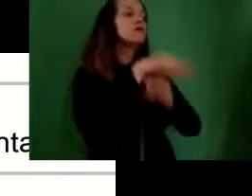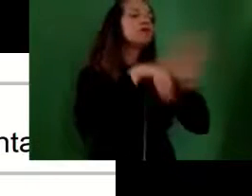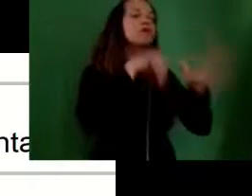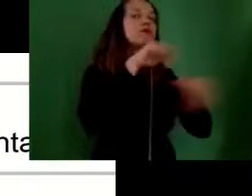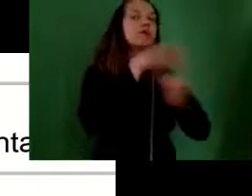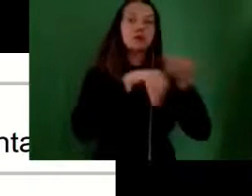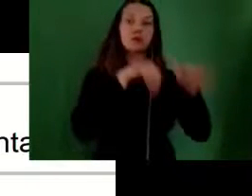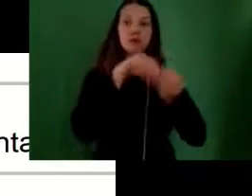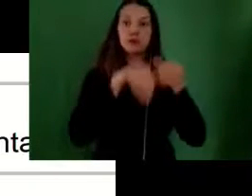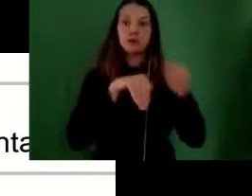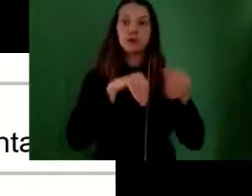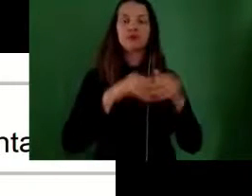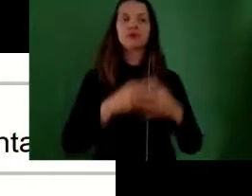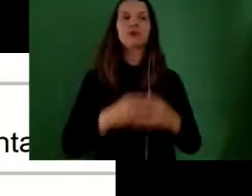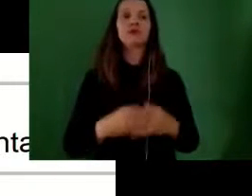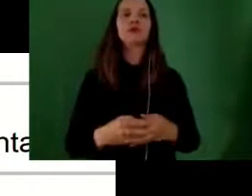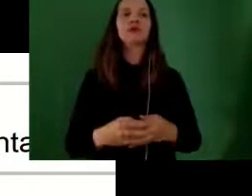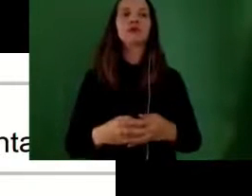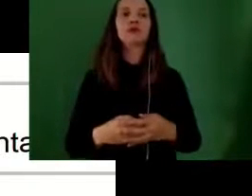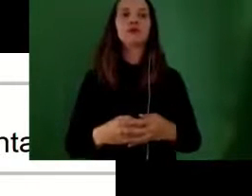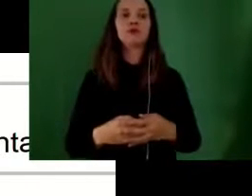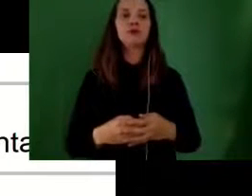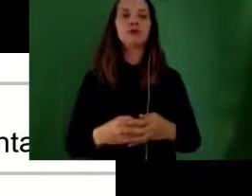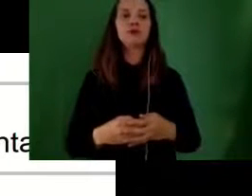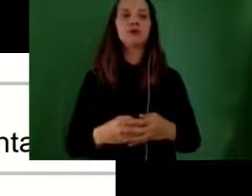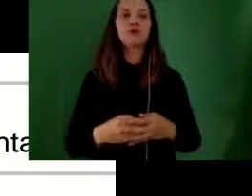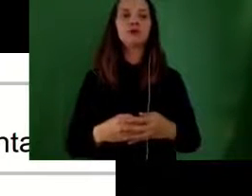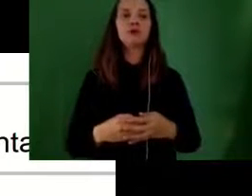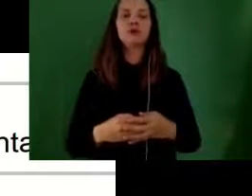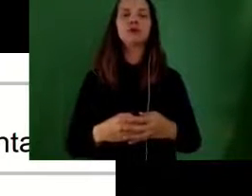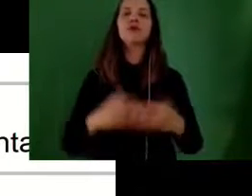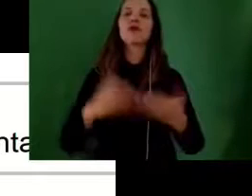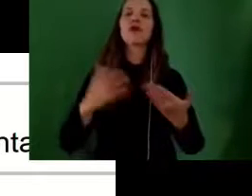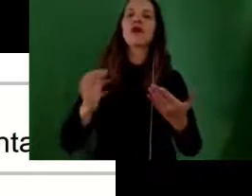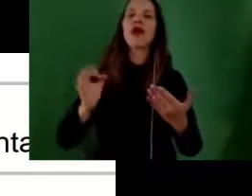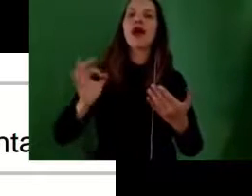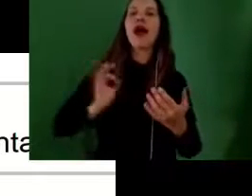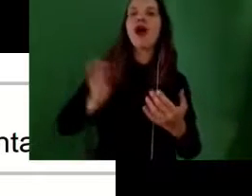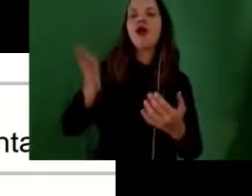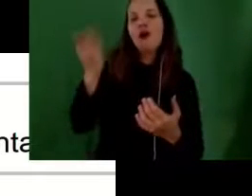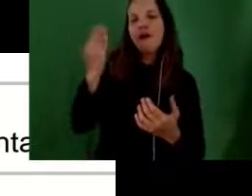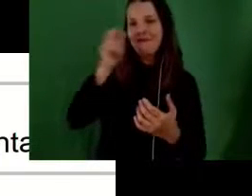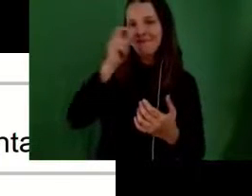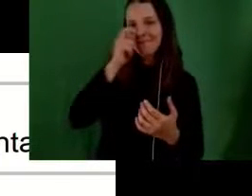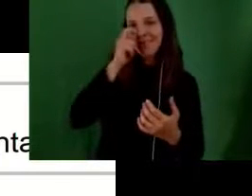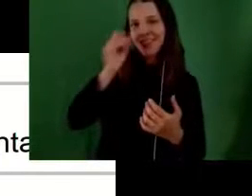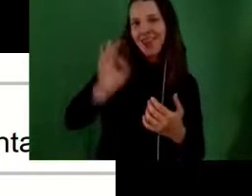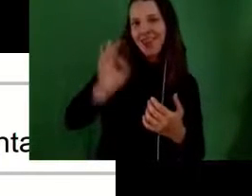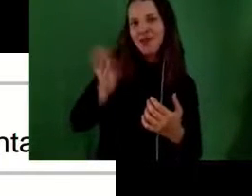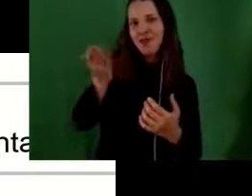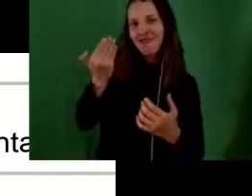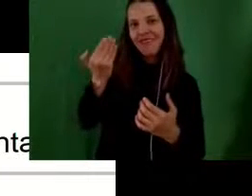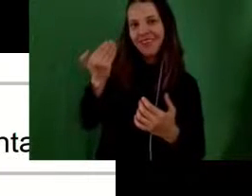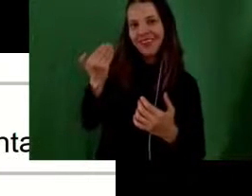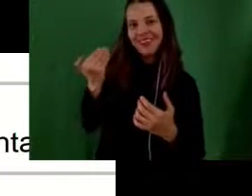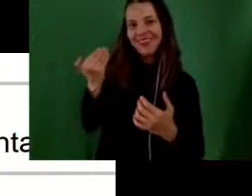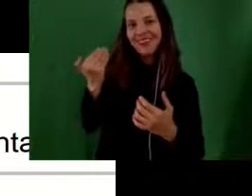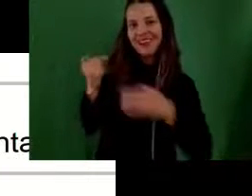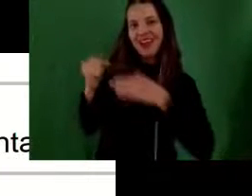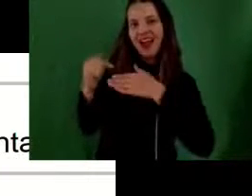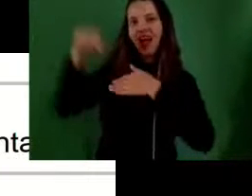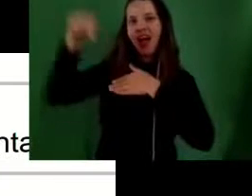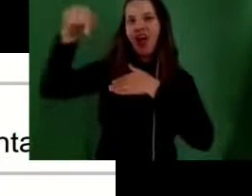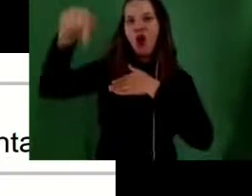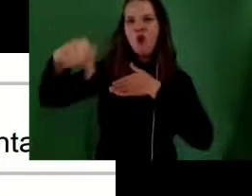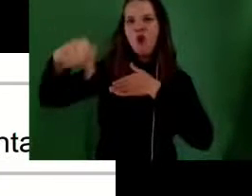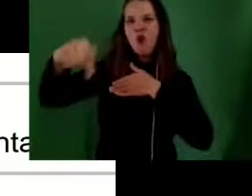cómo era este distrito hace 20 años, me parece totalmente